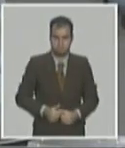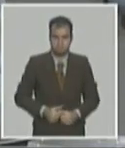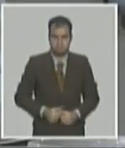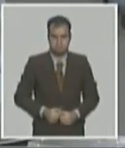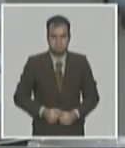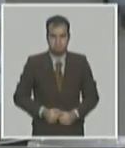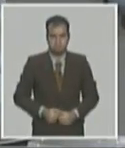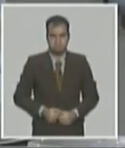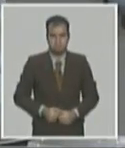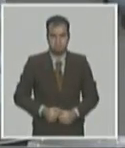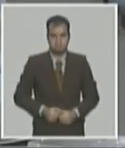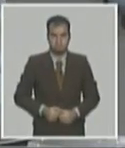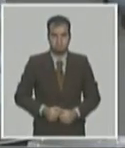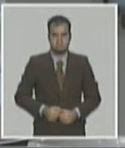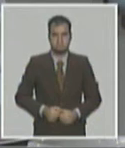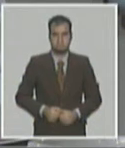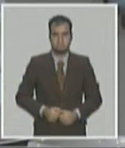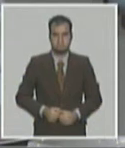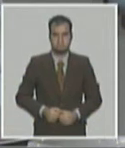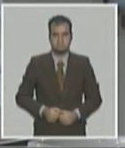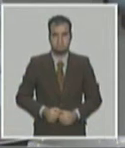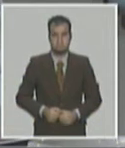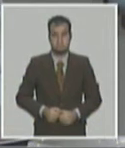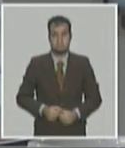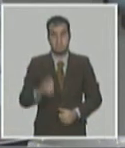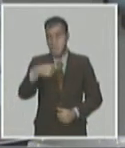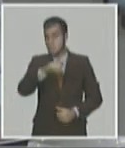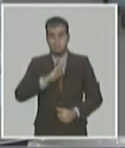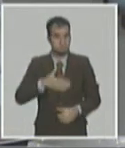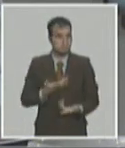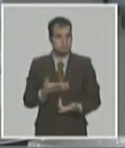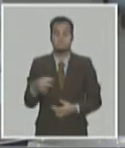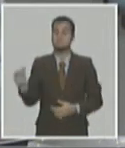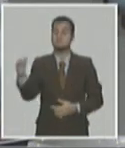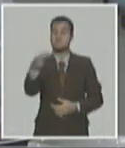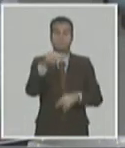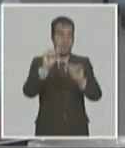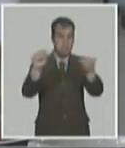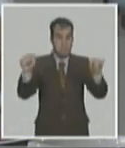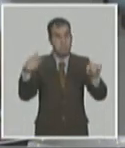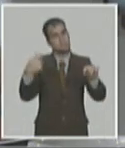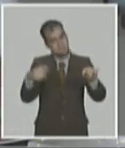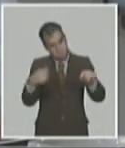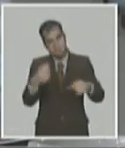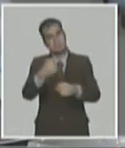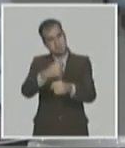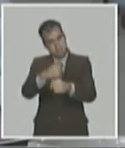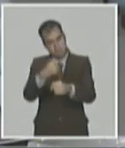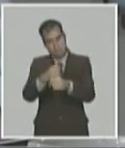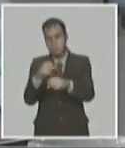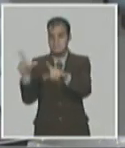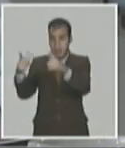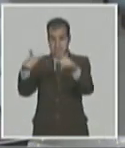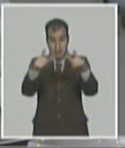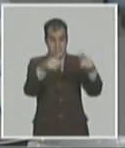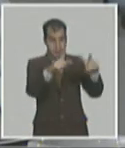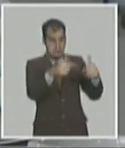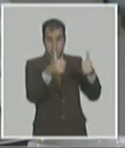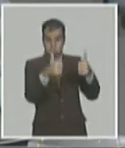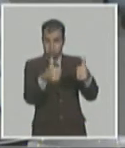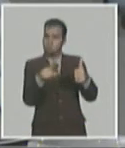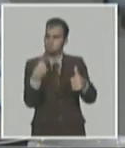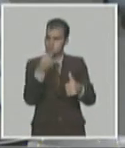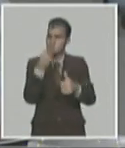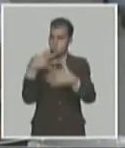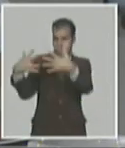que cada una de las estructuras cumplan el papel que le corresponde con ese sistema de trabajo que hemos hablado, que tiene que estar permeado de conceptos y